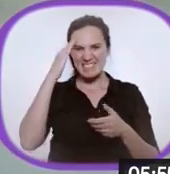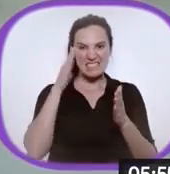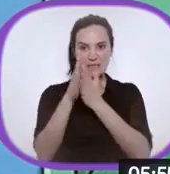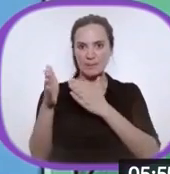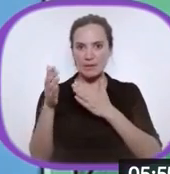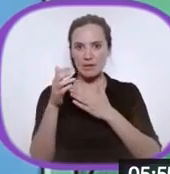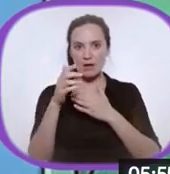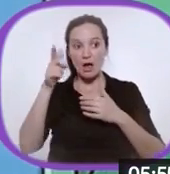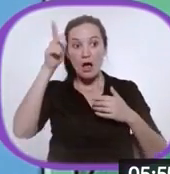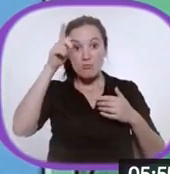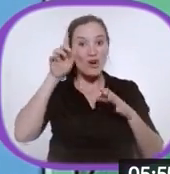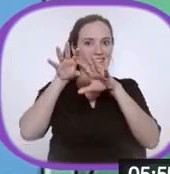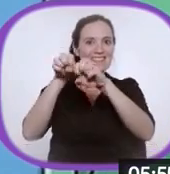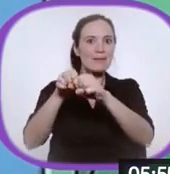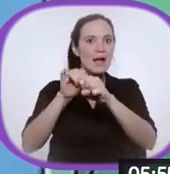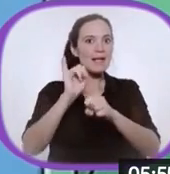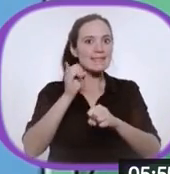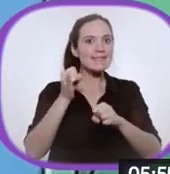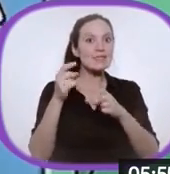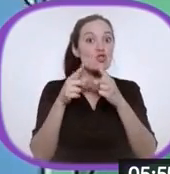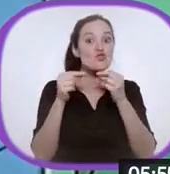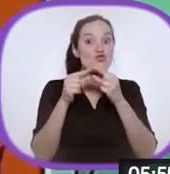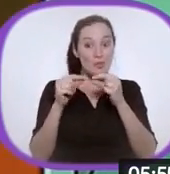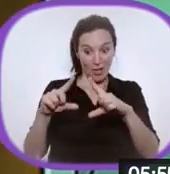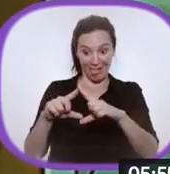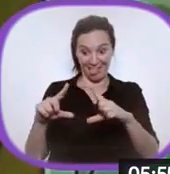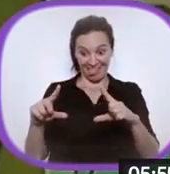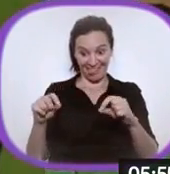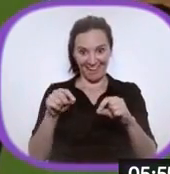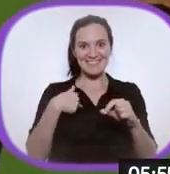¡Están escapando! La policía los atrapará. Tengo su número de matrícula.